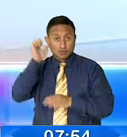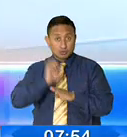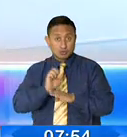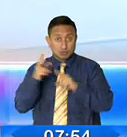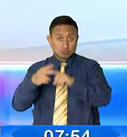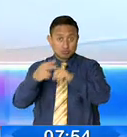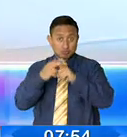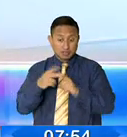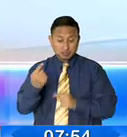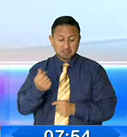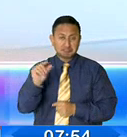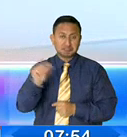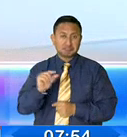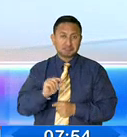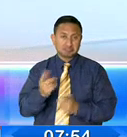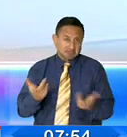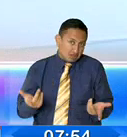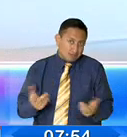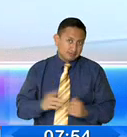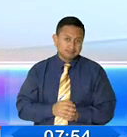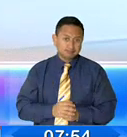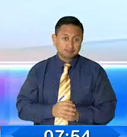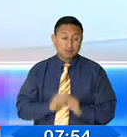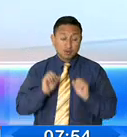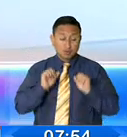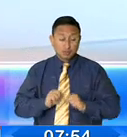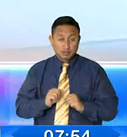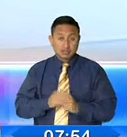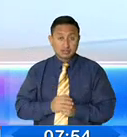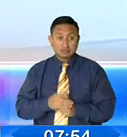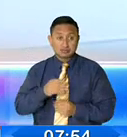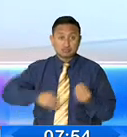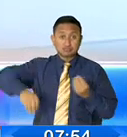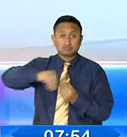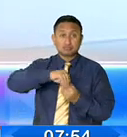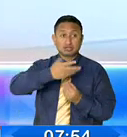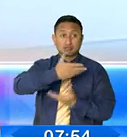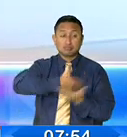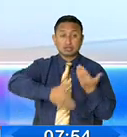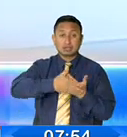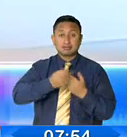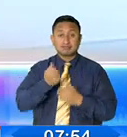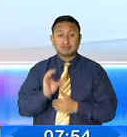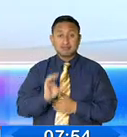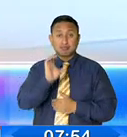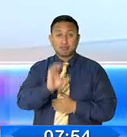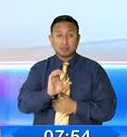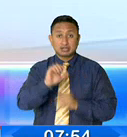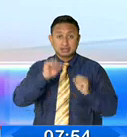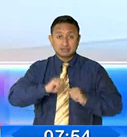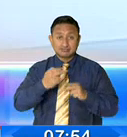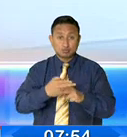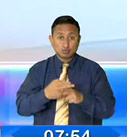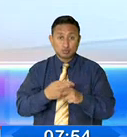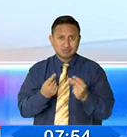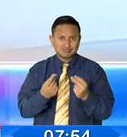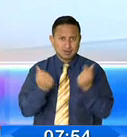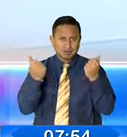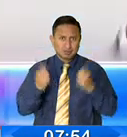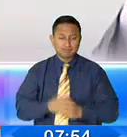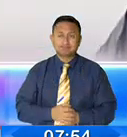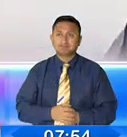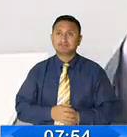barato. Nos abre la posibilidad incluso a regresar al mercado de capitales mucho más pronto de lo que se había pensado. Que